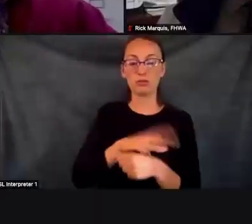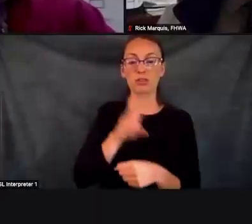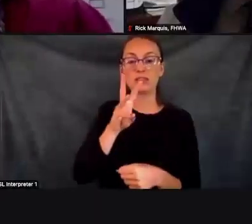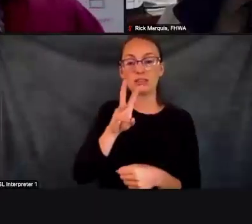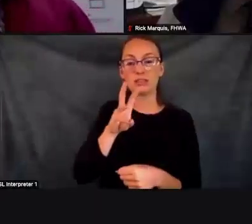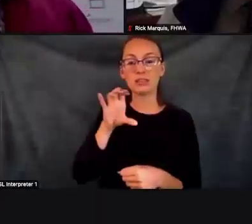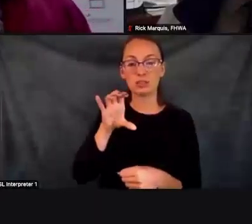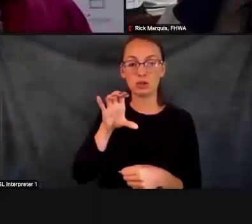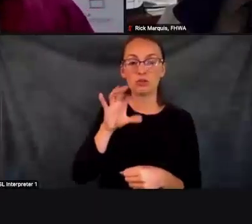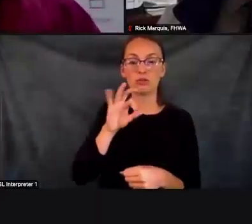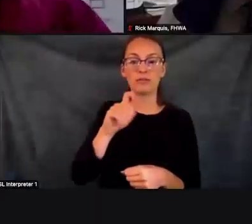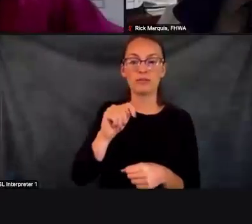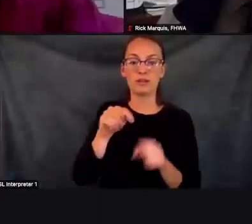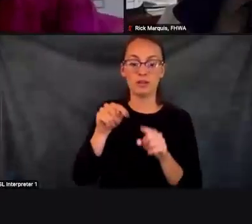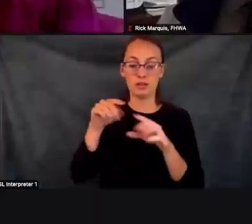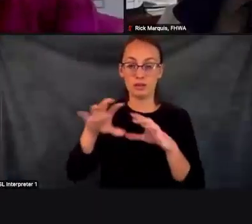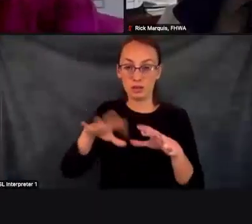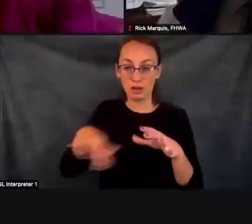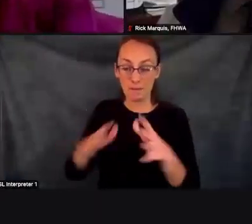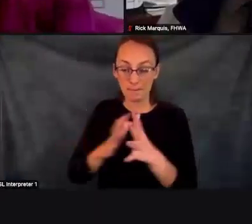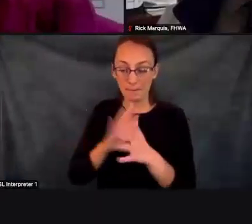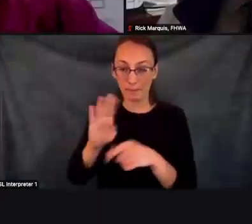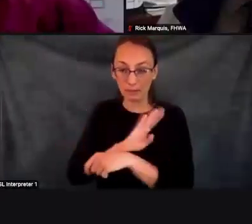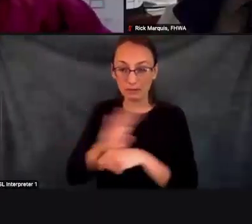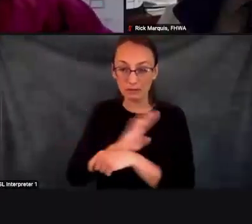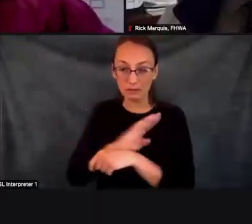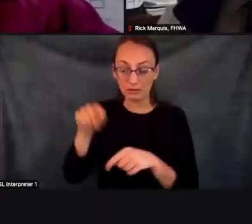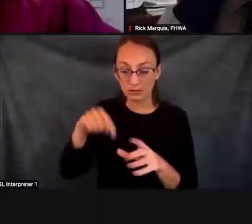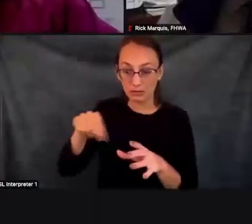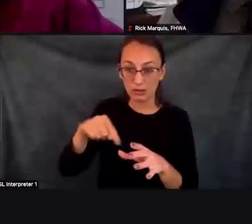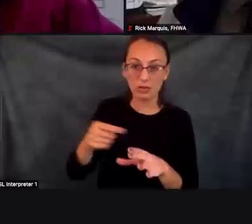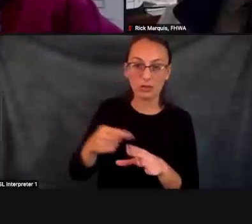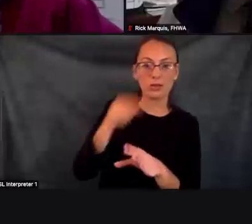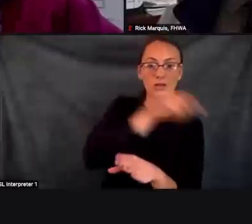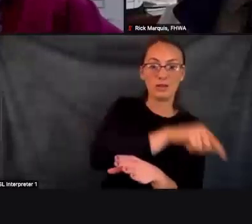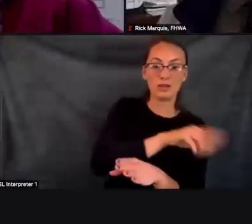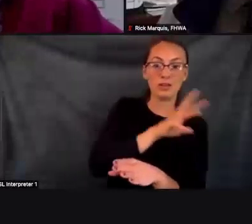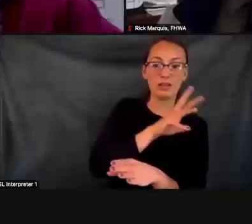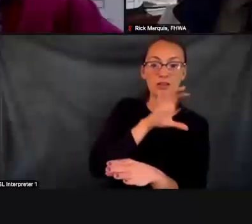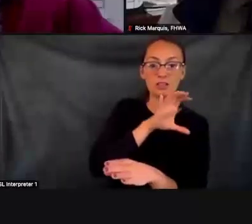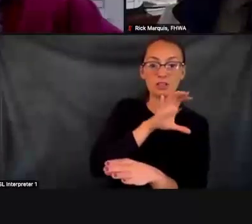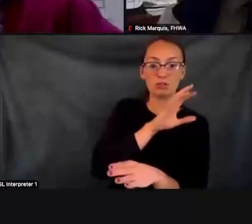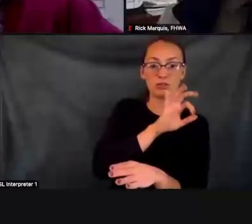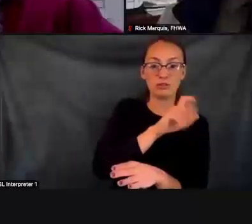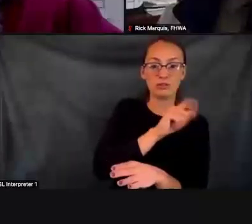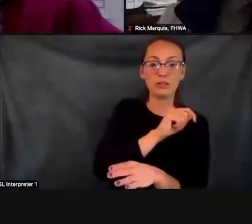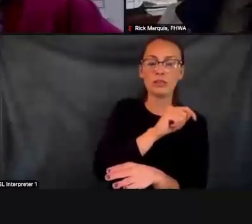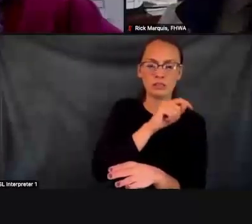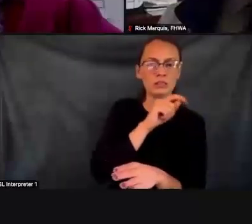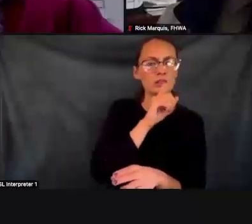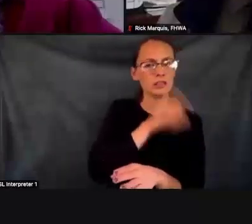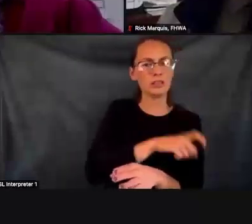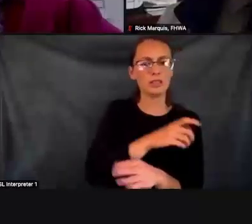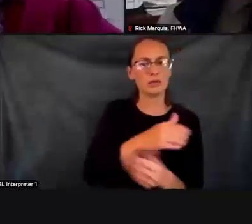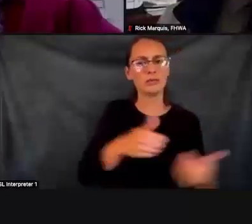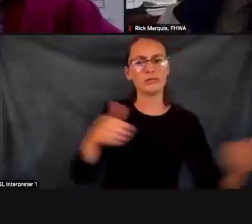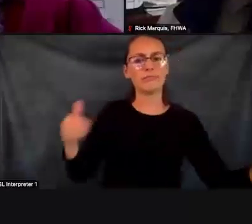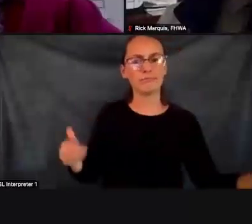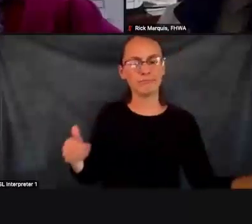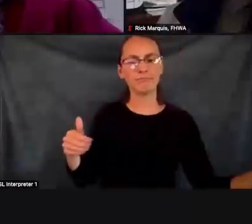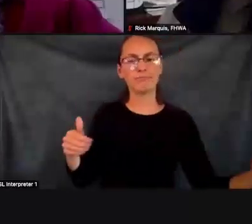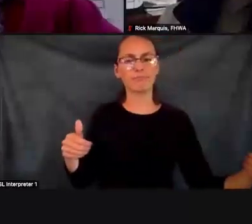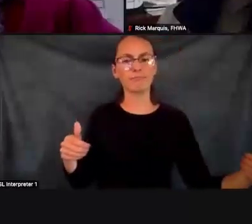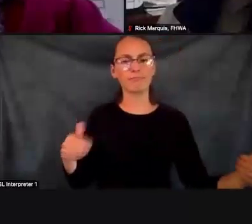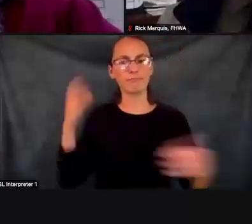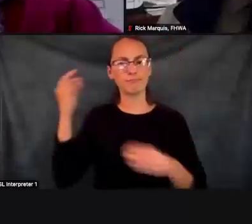a 600 pies de una escuela. Esos son mis comentarios en general.